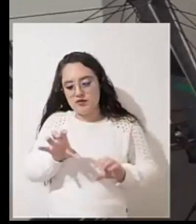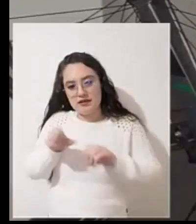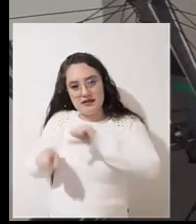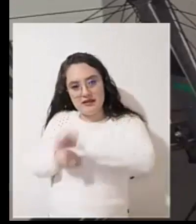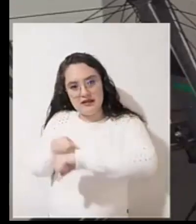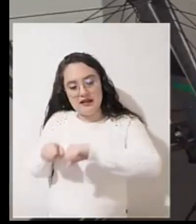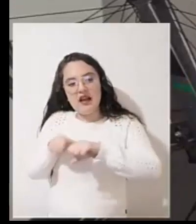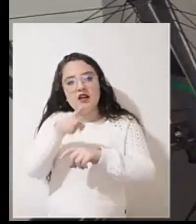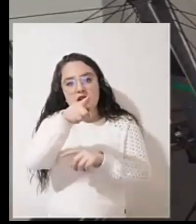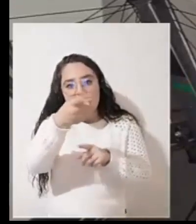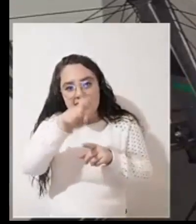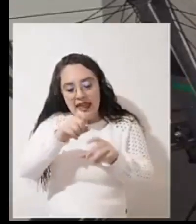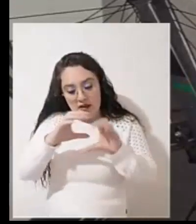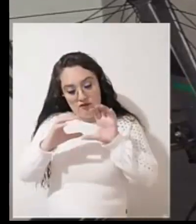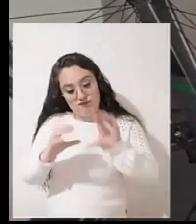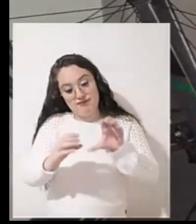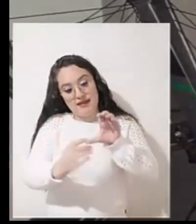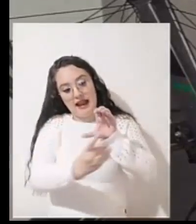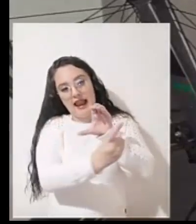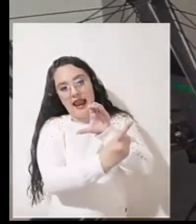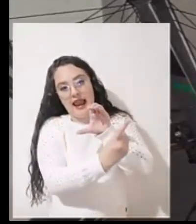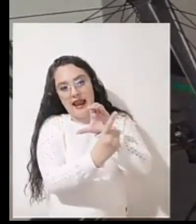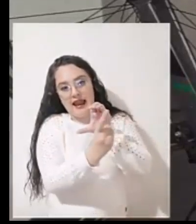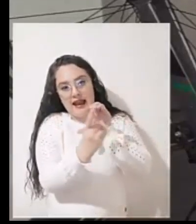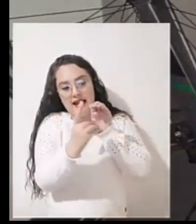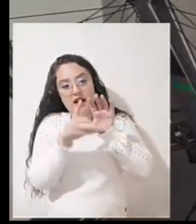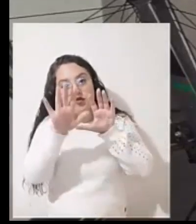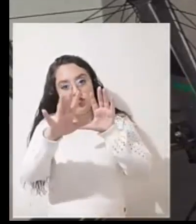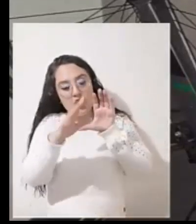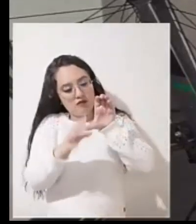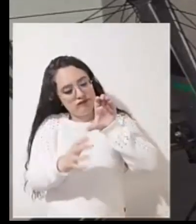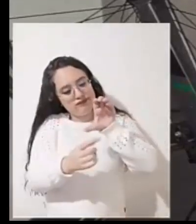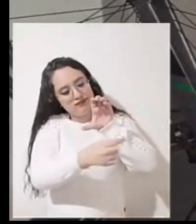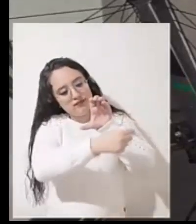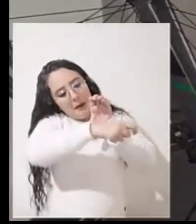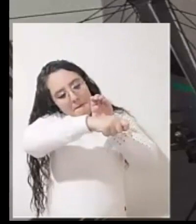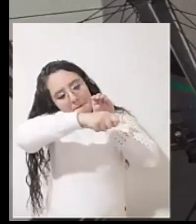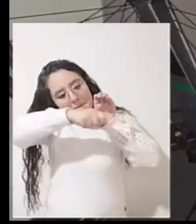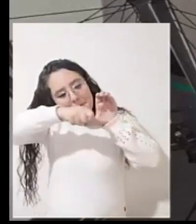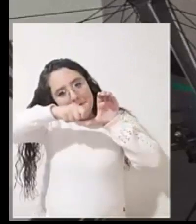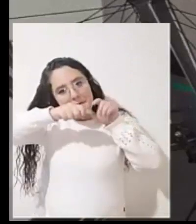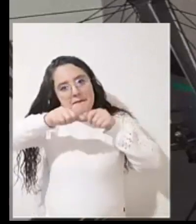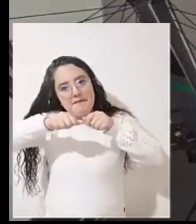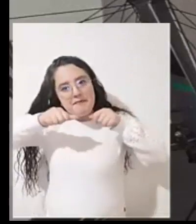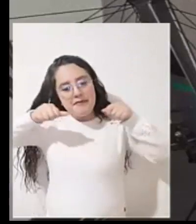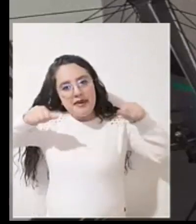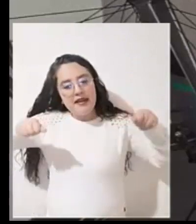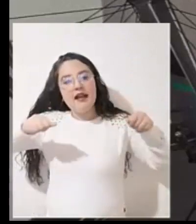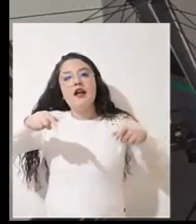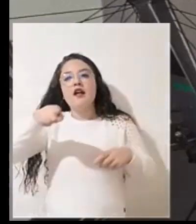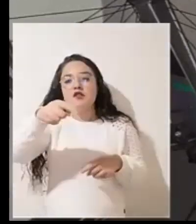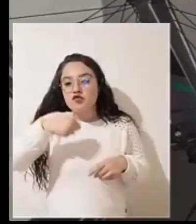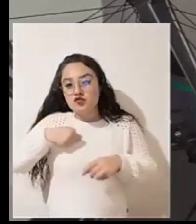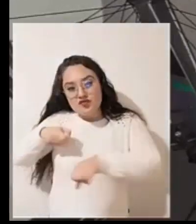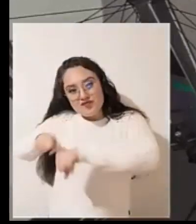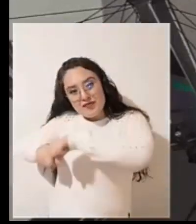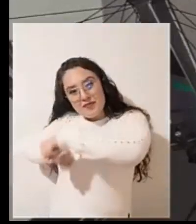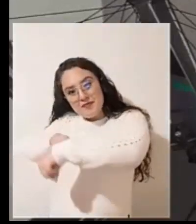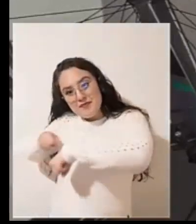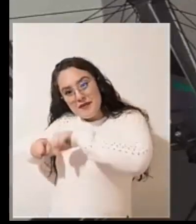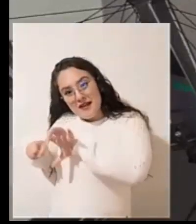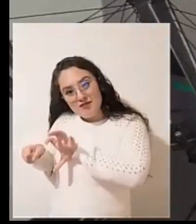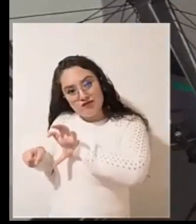delantero. El diámetro se mide pasando por el centro y poniendo el metro de extremo a extremo. En el caso de mi piñón